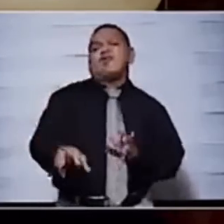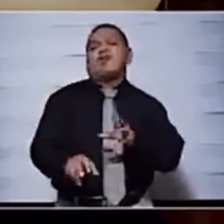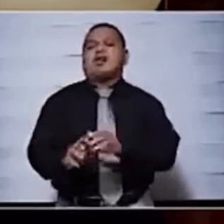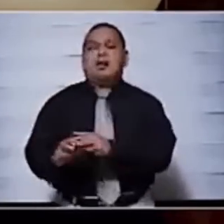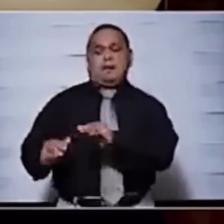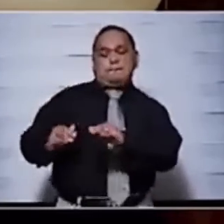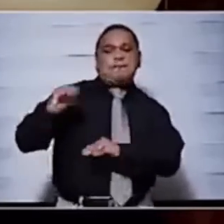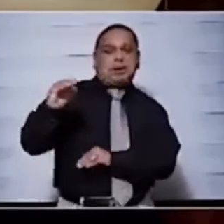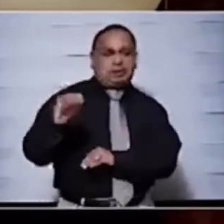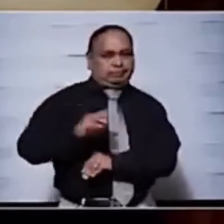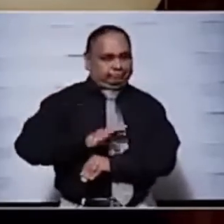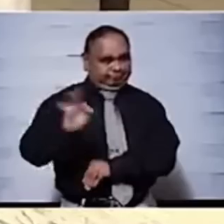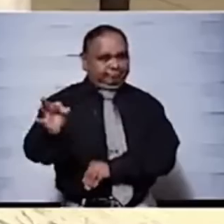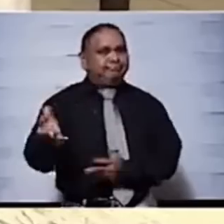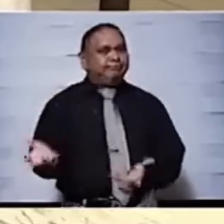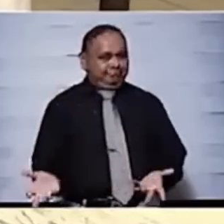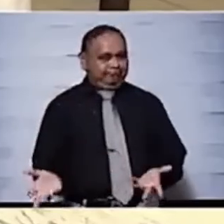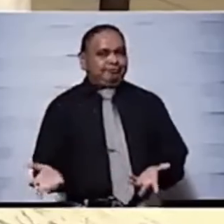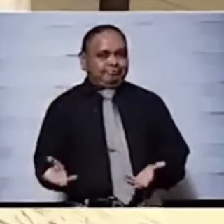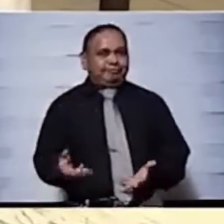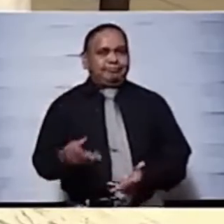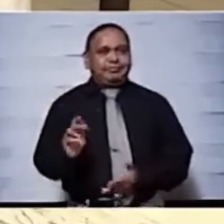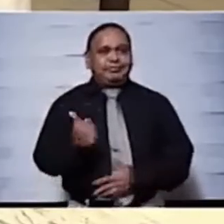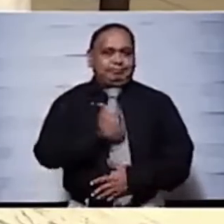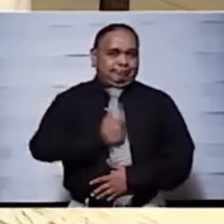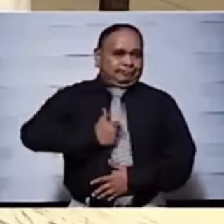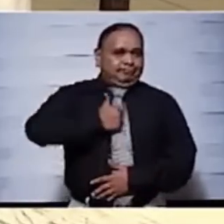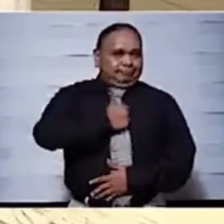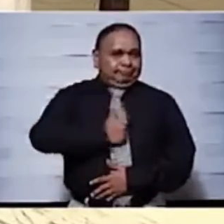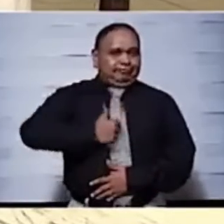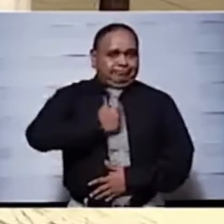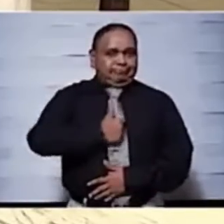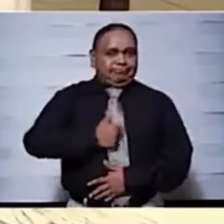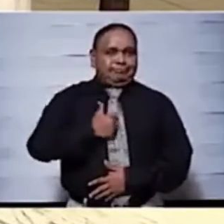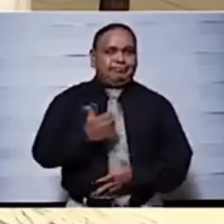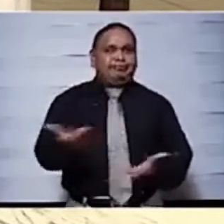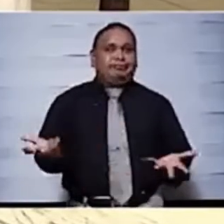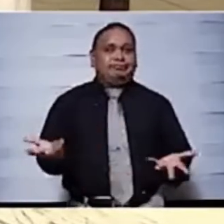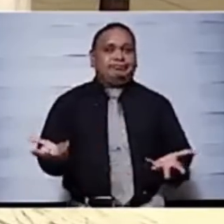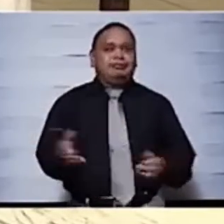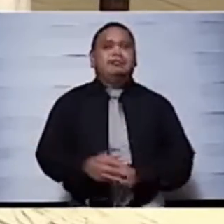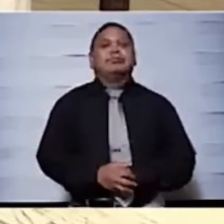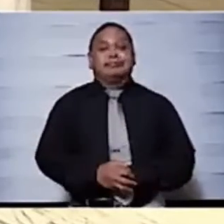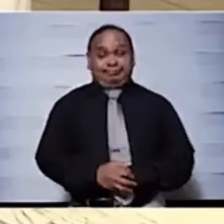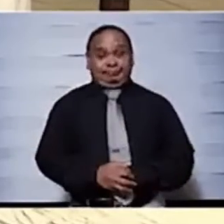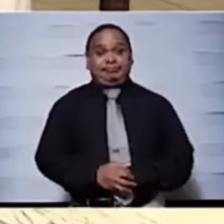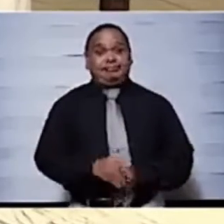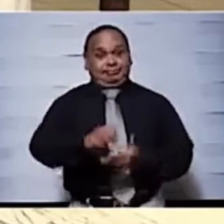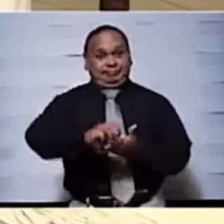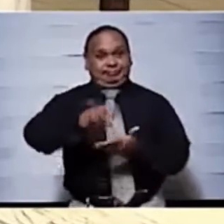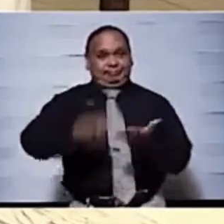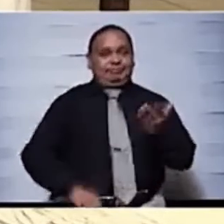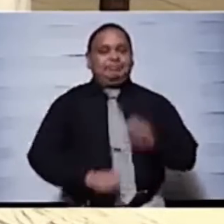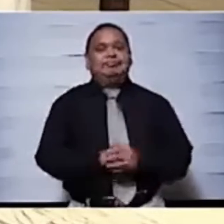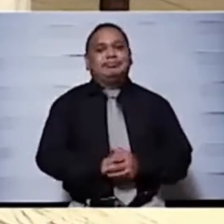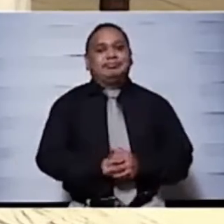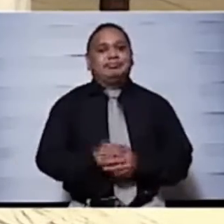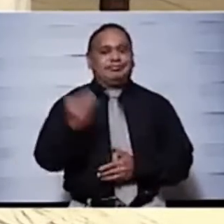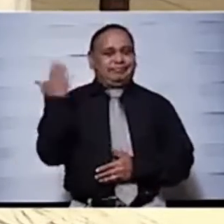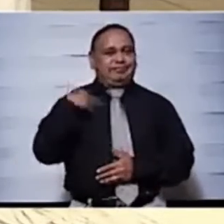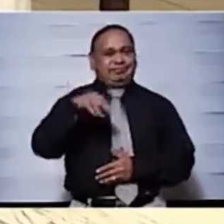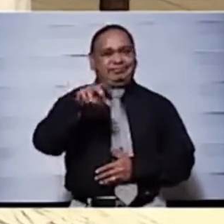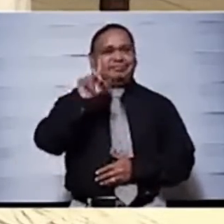salir adelante, ¿no? Terrible esa situación, sí. Porque triste que un campechano dé al traste con lo que decía María Lavalle